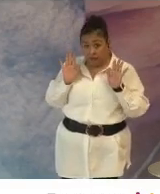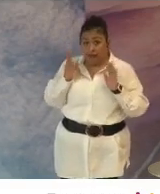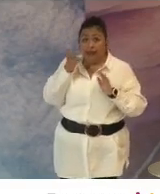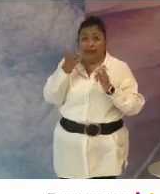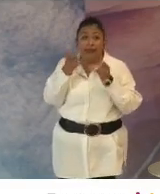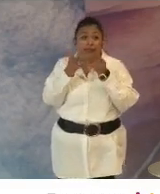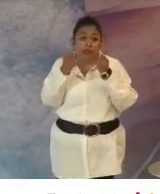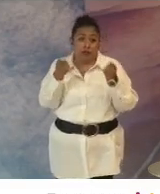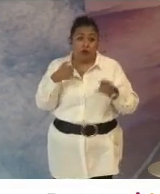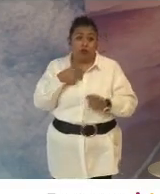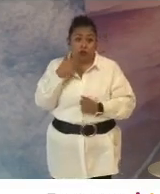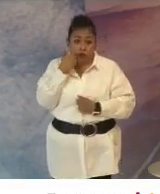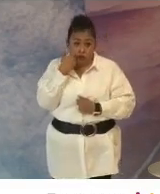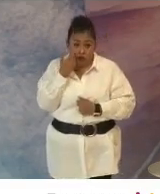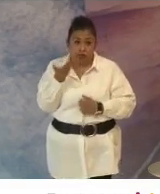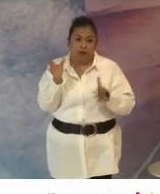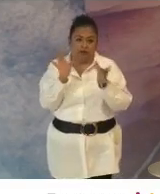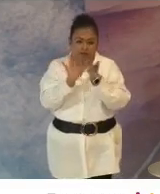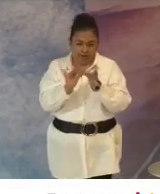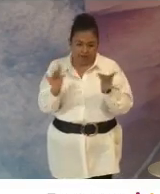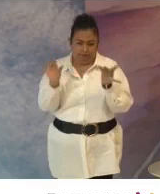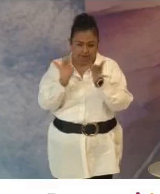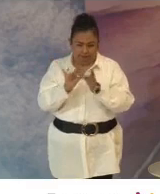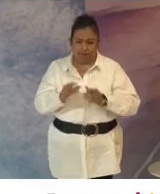otra historia que quiero contarles.